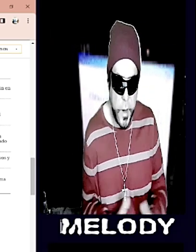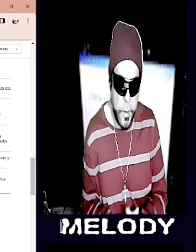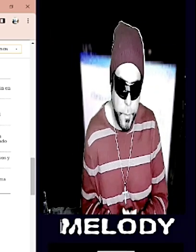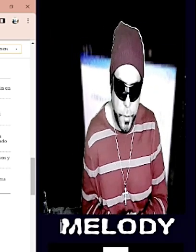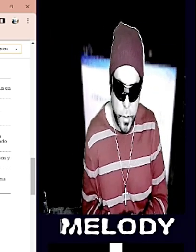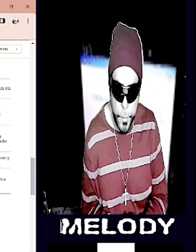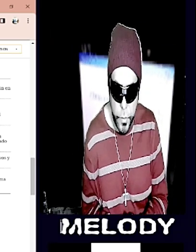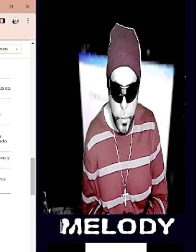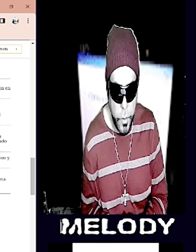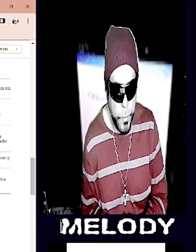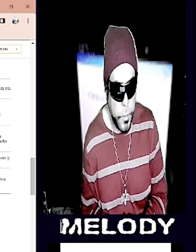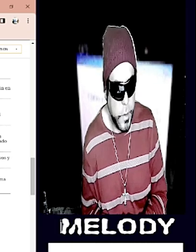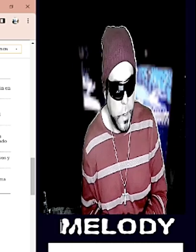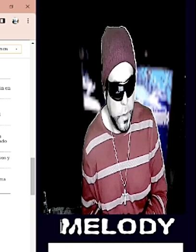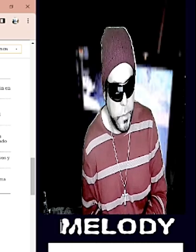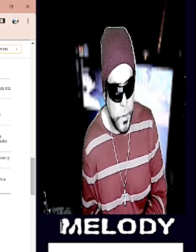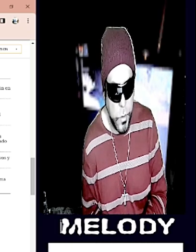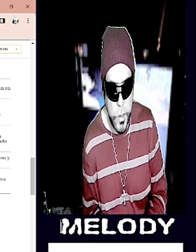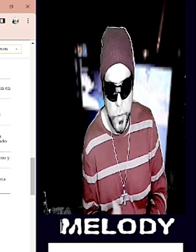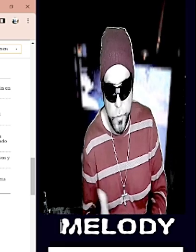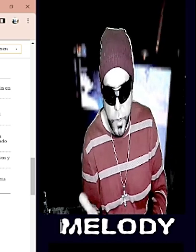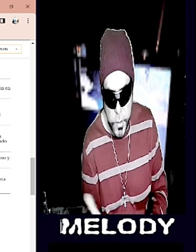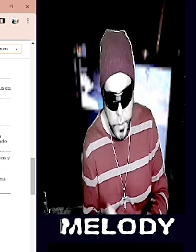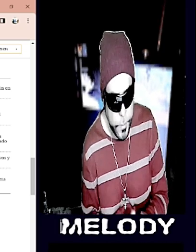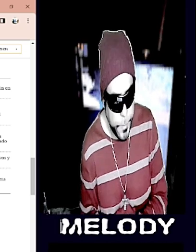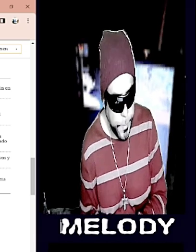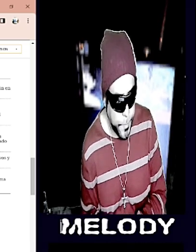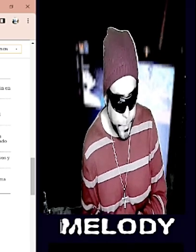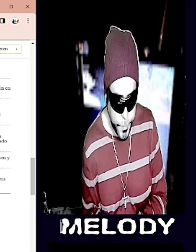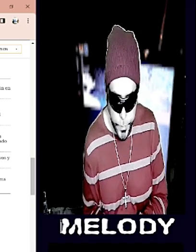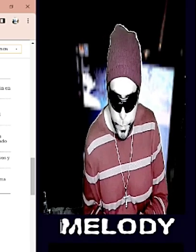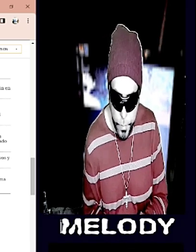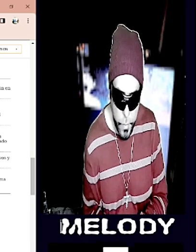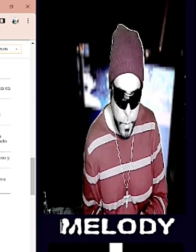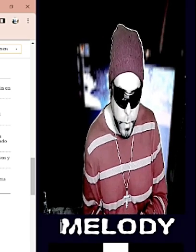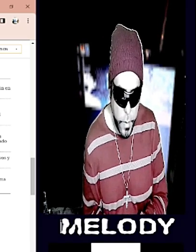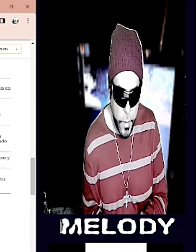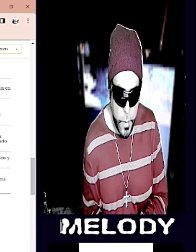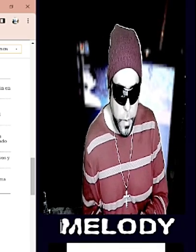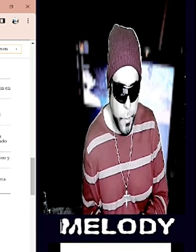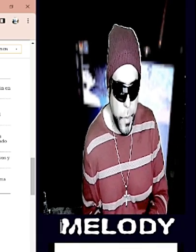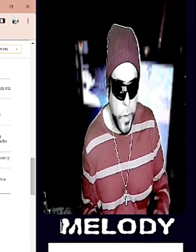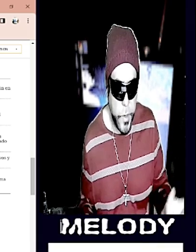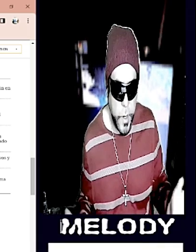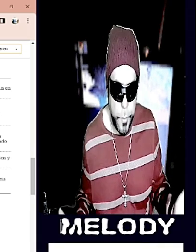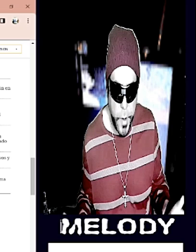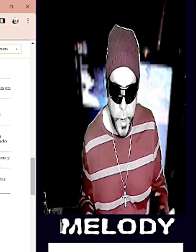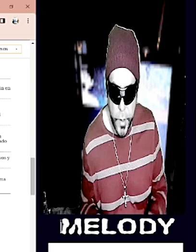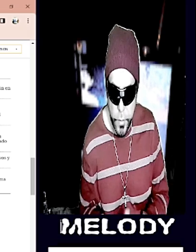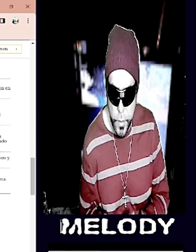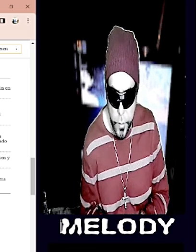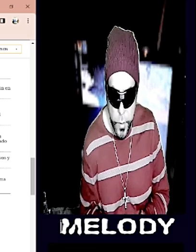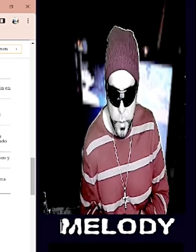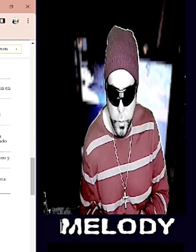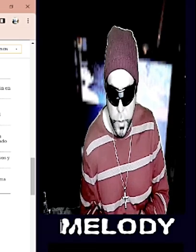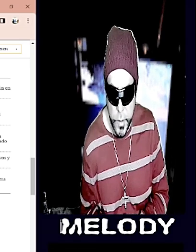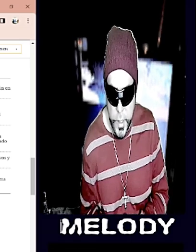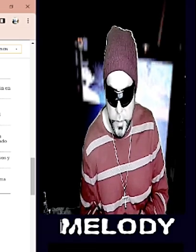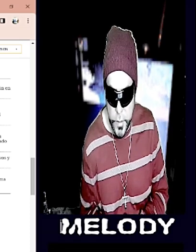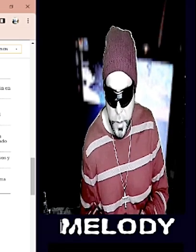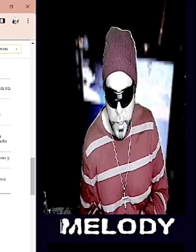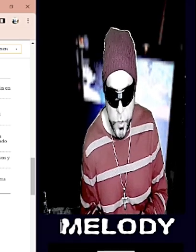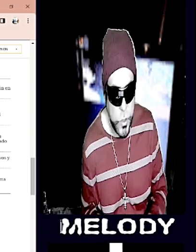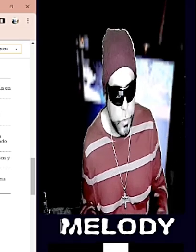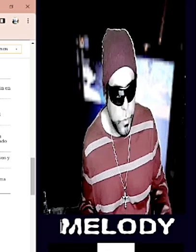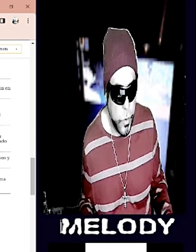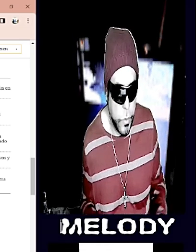reflexionar porque pues no porque las señoras influencer van a votar por ella no recuerden todo